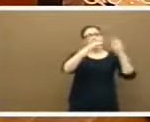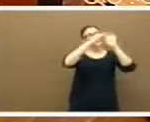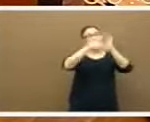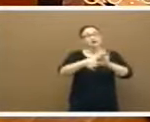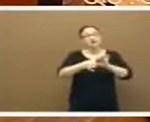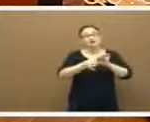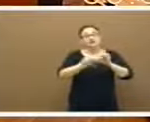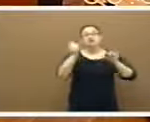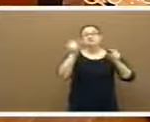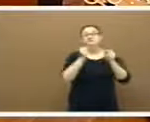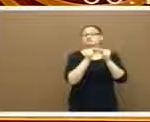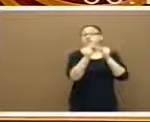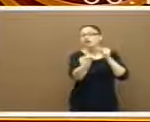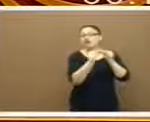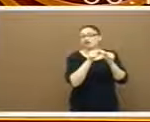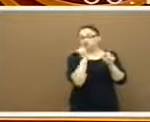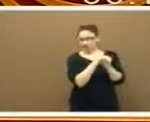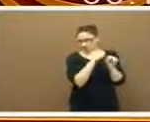Trabajo,